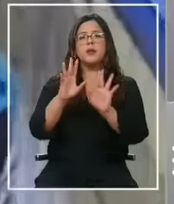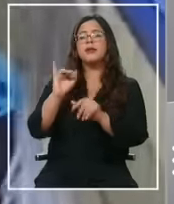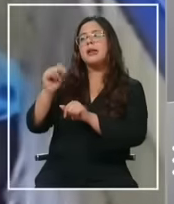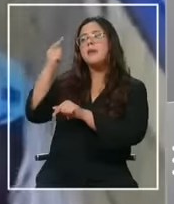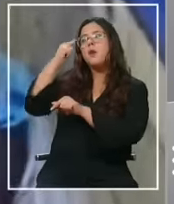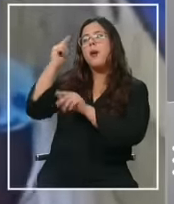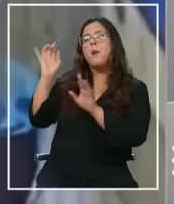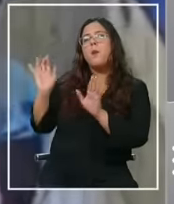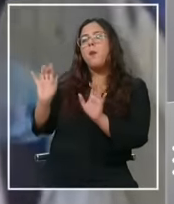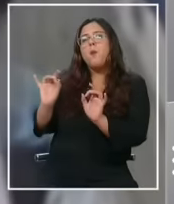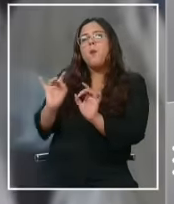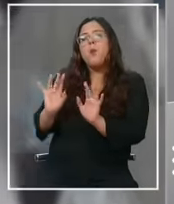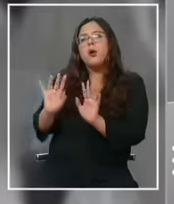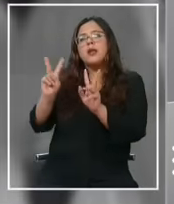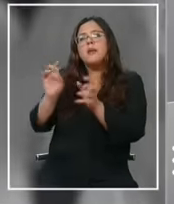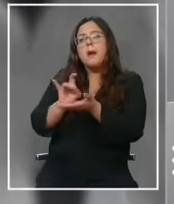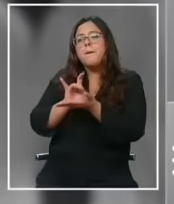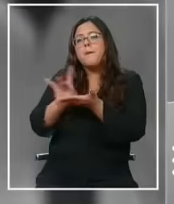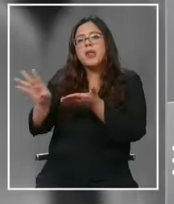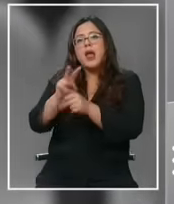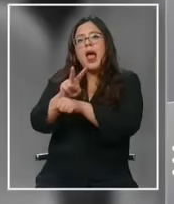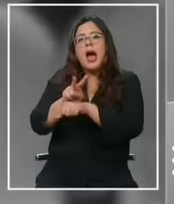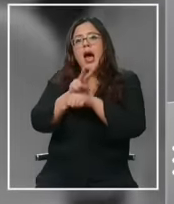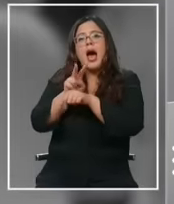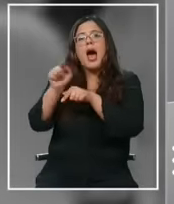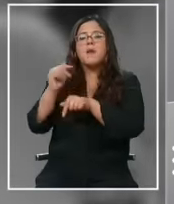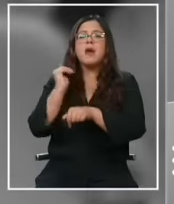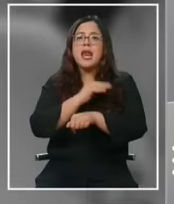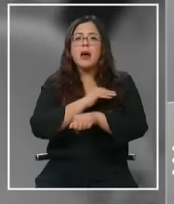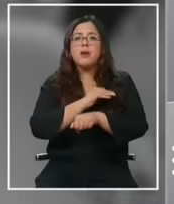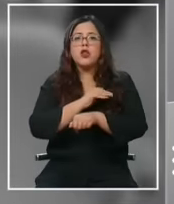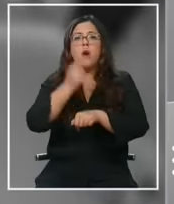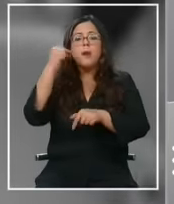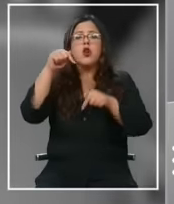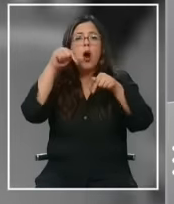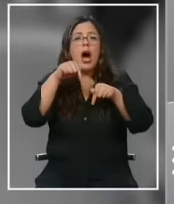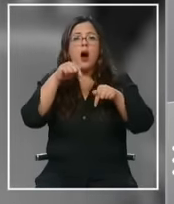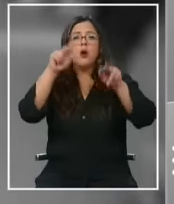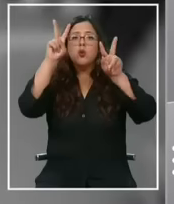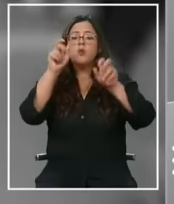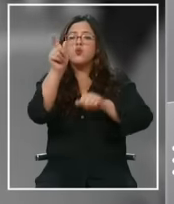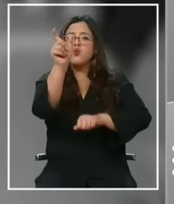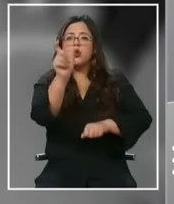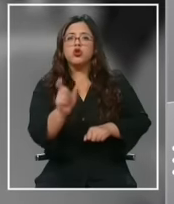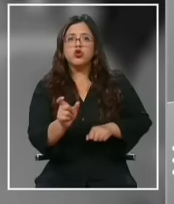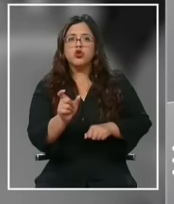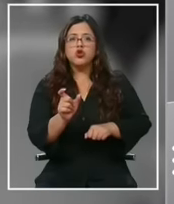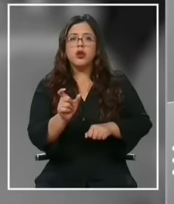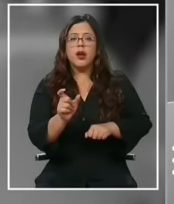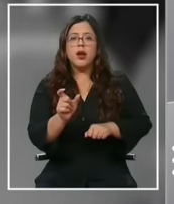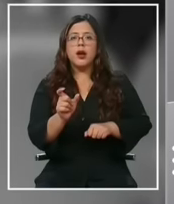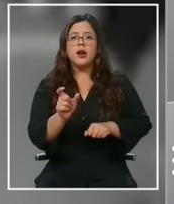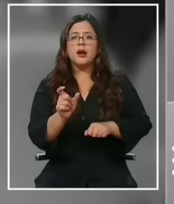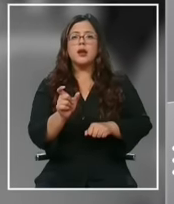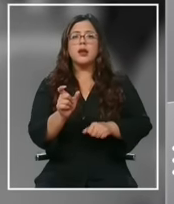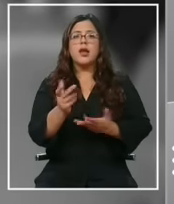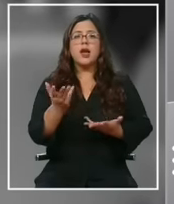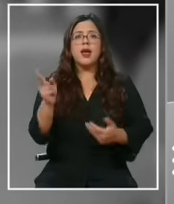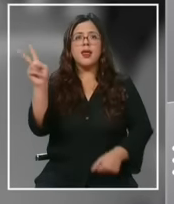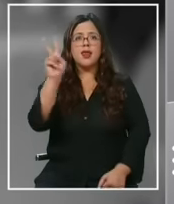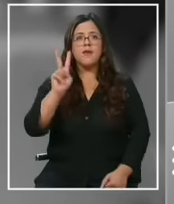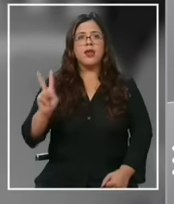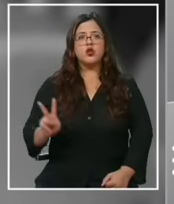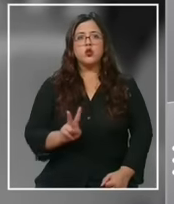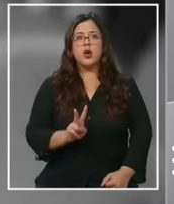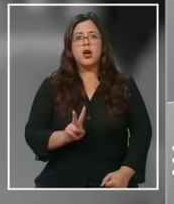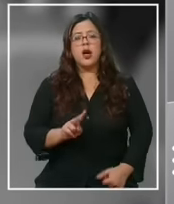pensando en que podría ser, obviamente las expulsiones administrativas son un poco más rápidas. Ahora estamos hablando de una persona que, hasta lo que entendemos, es ciudadana